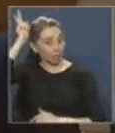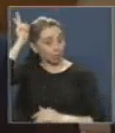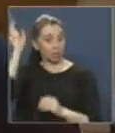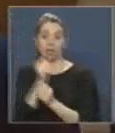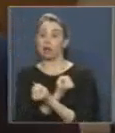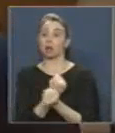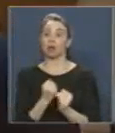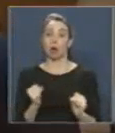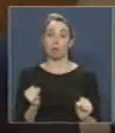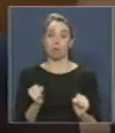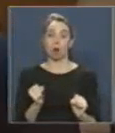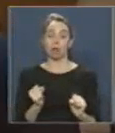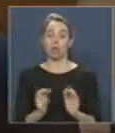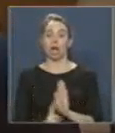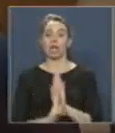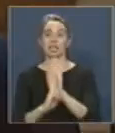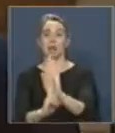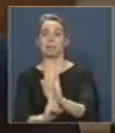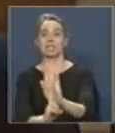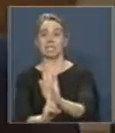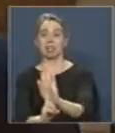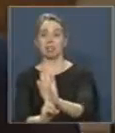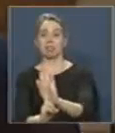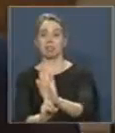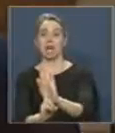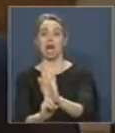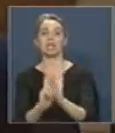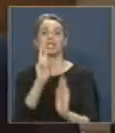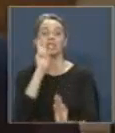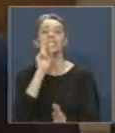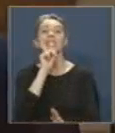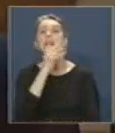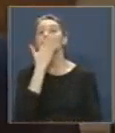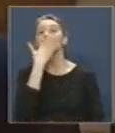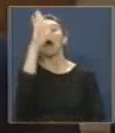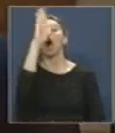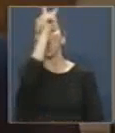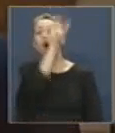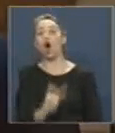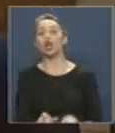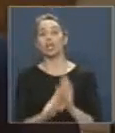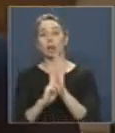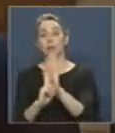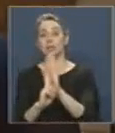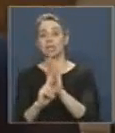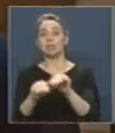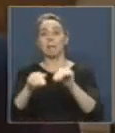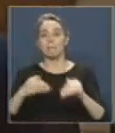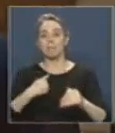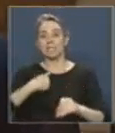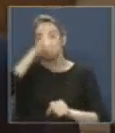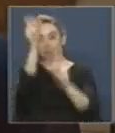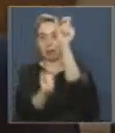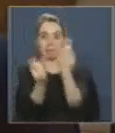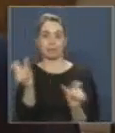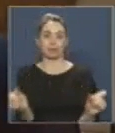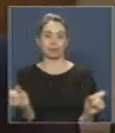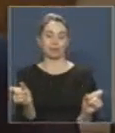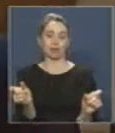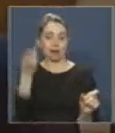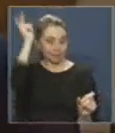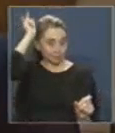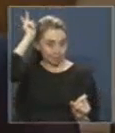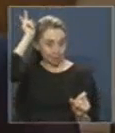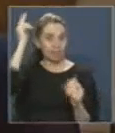pueden estar representados, si no es así, por quien mejor lo va a representar va a ser por ellos mismos. Y es necesario